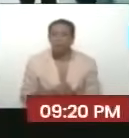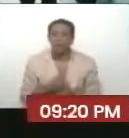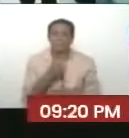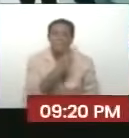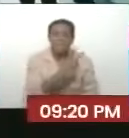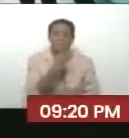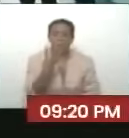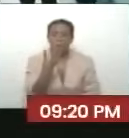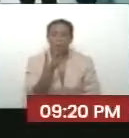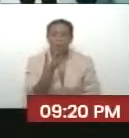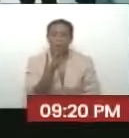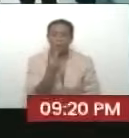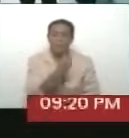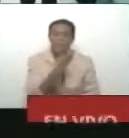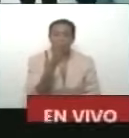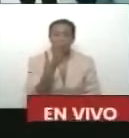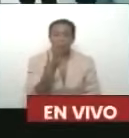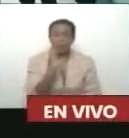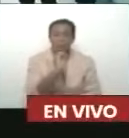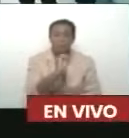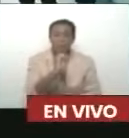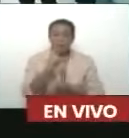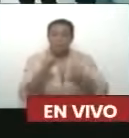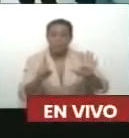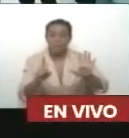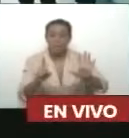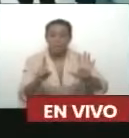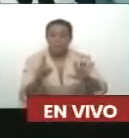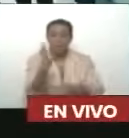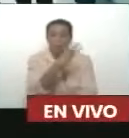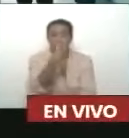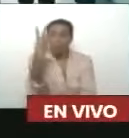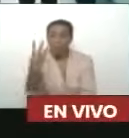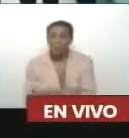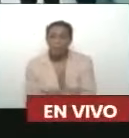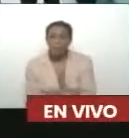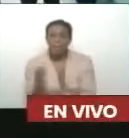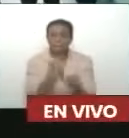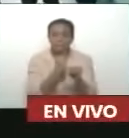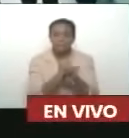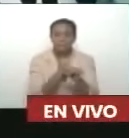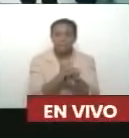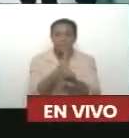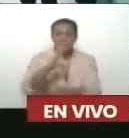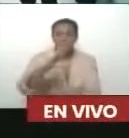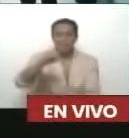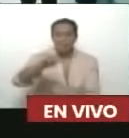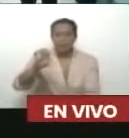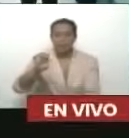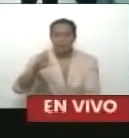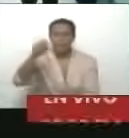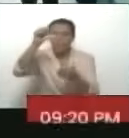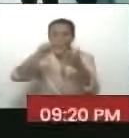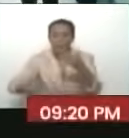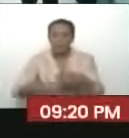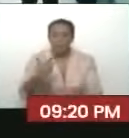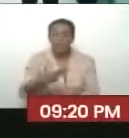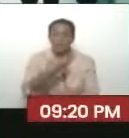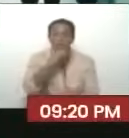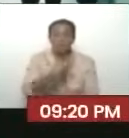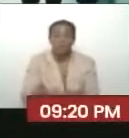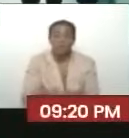2406, correcto, y la página web de el CNE. Y el 3 de